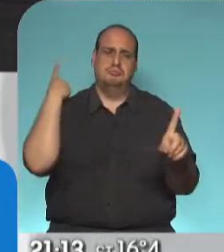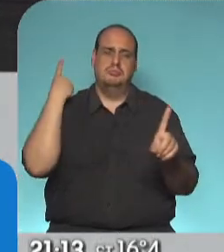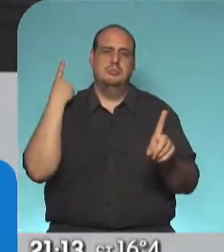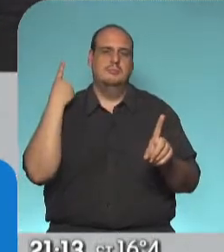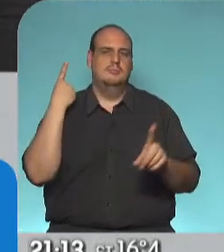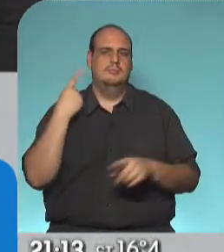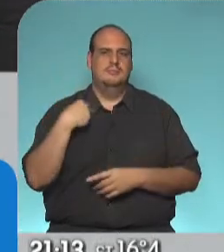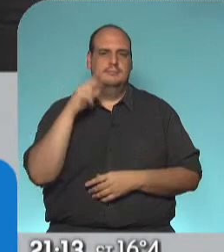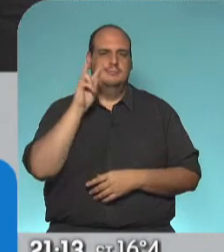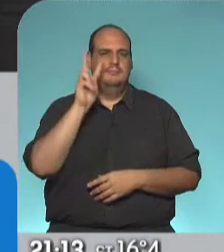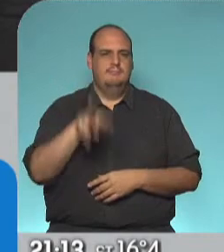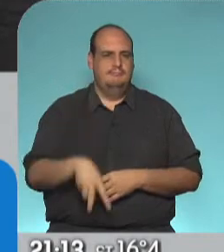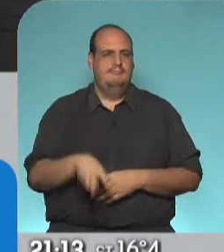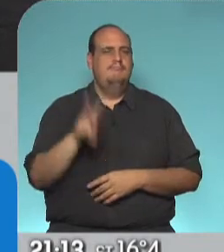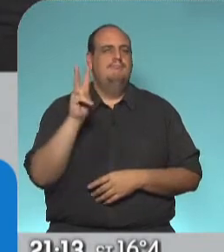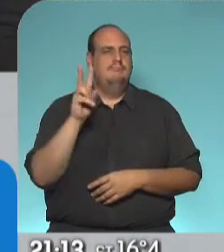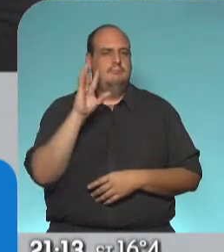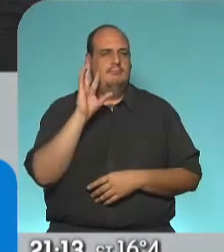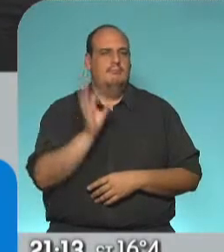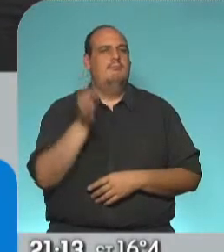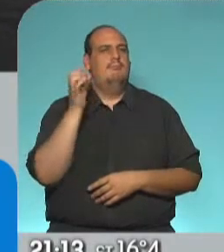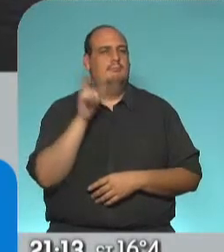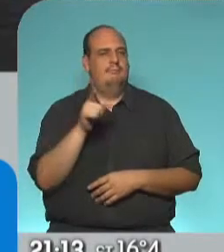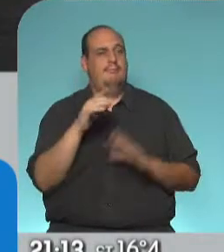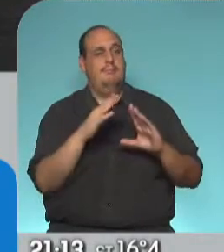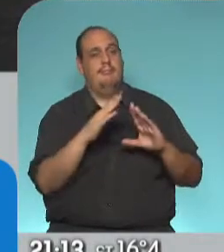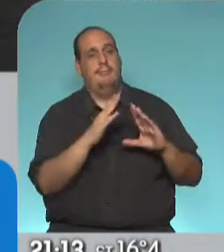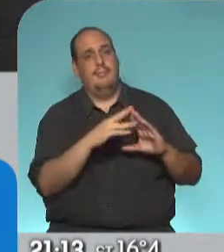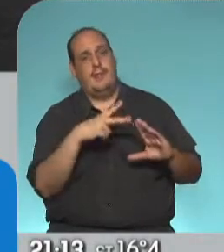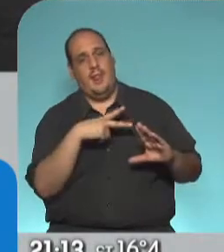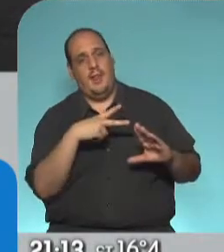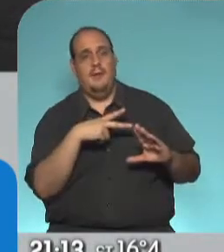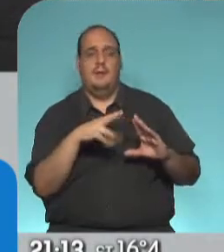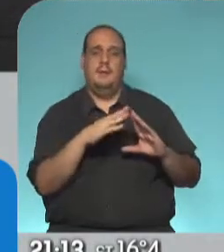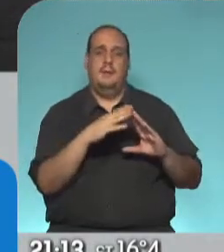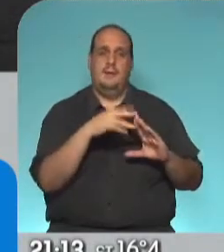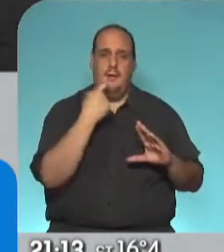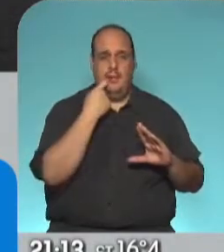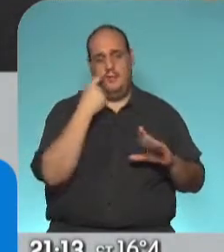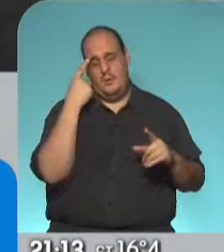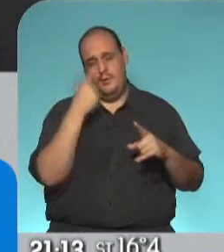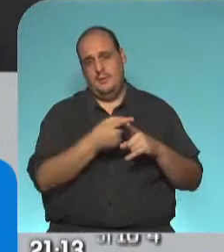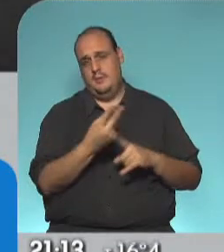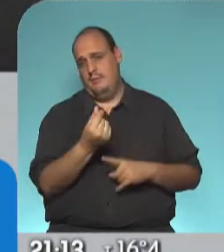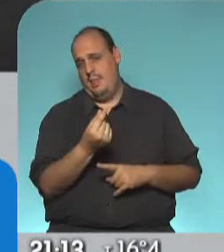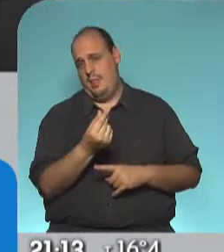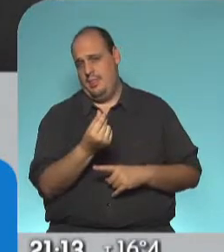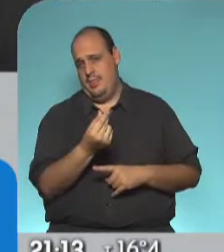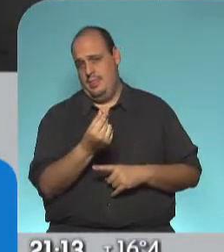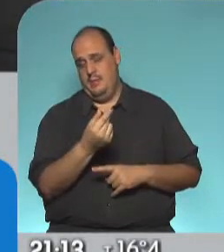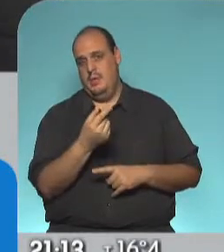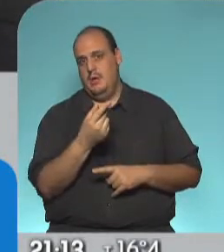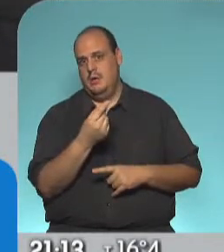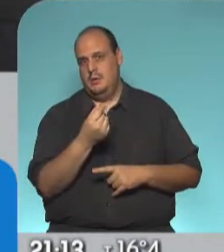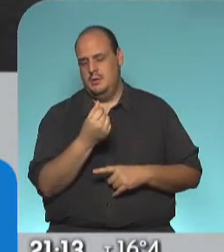yo digo, estas clínicas, estos geriátricos tienen una finalidad lucrativa, pero ya cuando el lucro